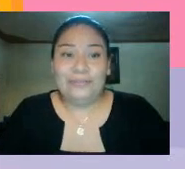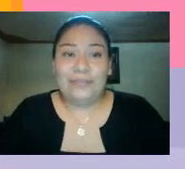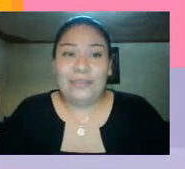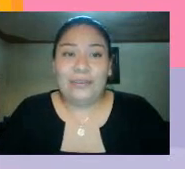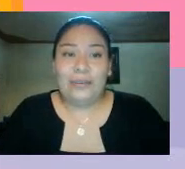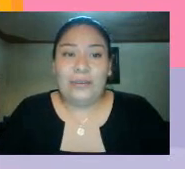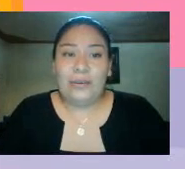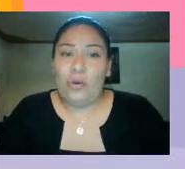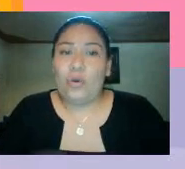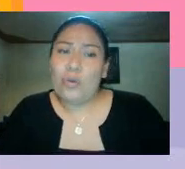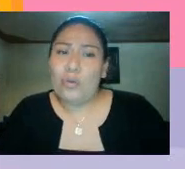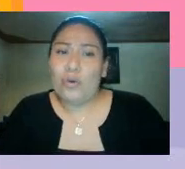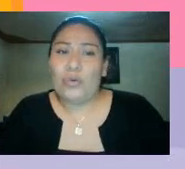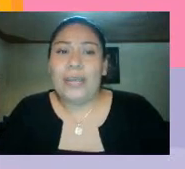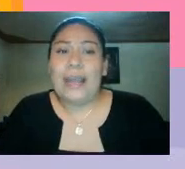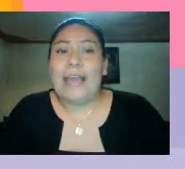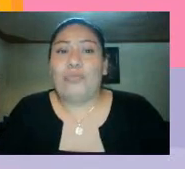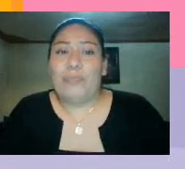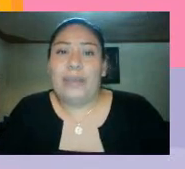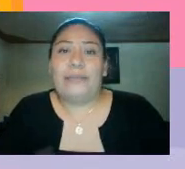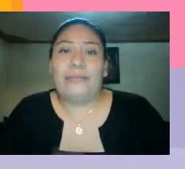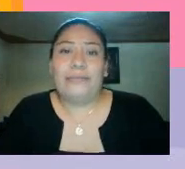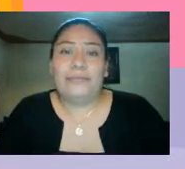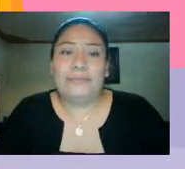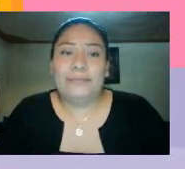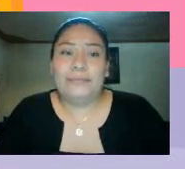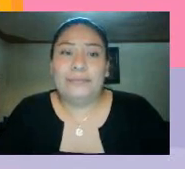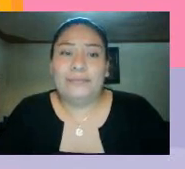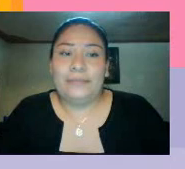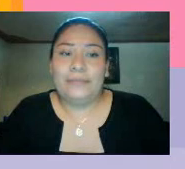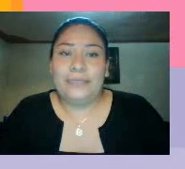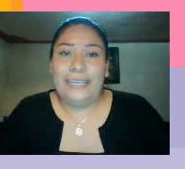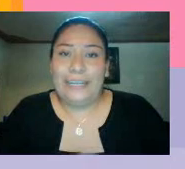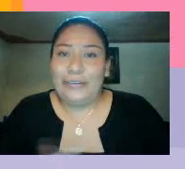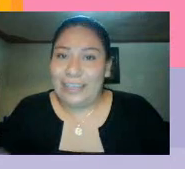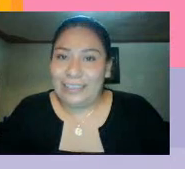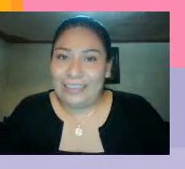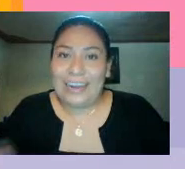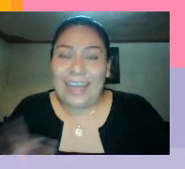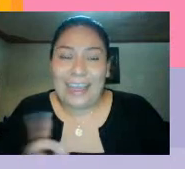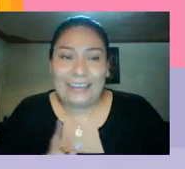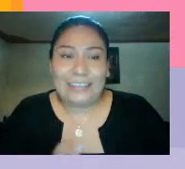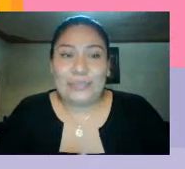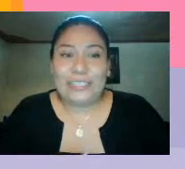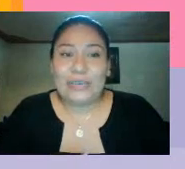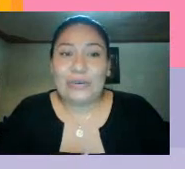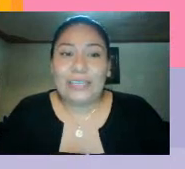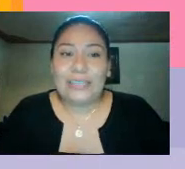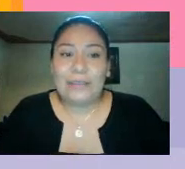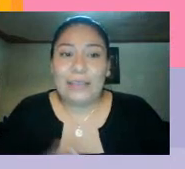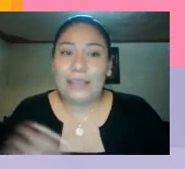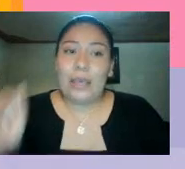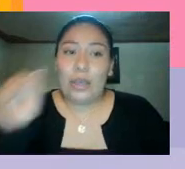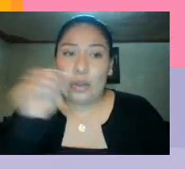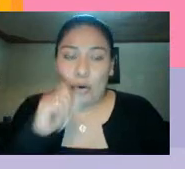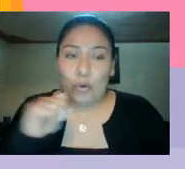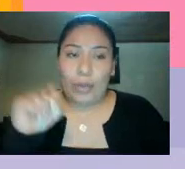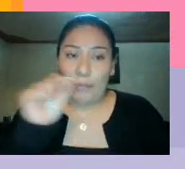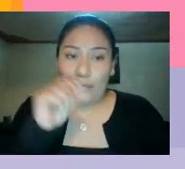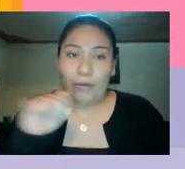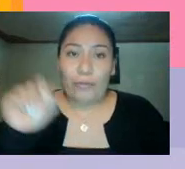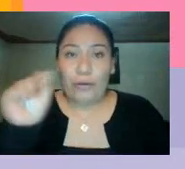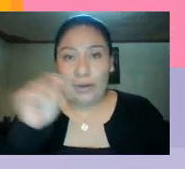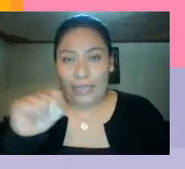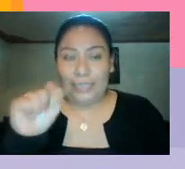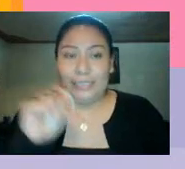mágico? ¿O cómo cuidar a tu perro? Creo que ya tienen la respuesta correcta, ¿verdad?